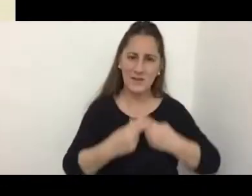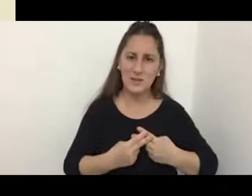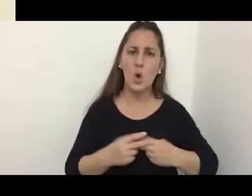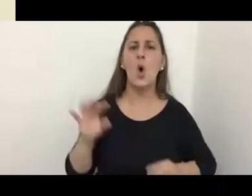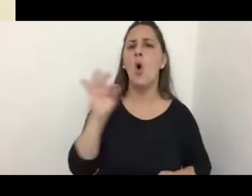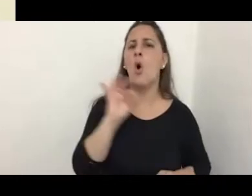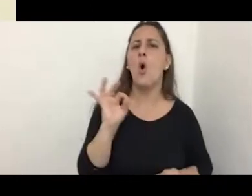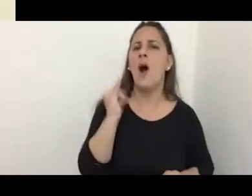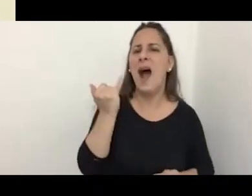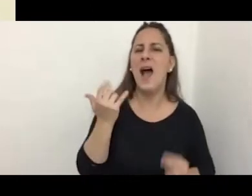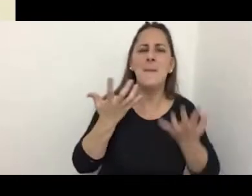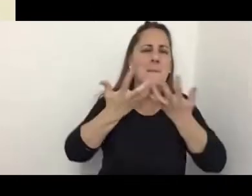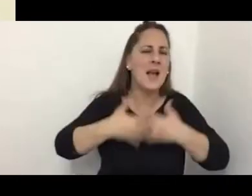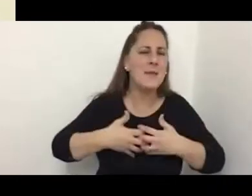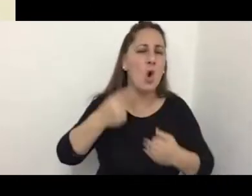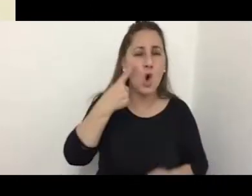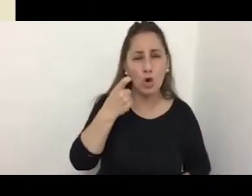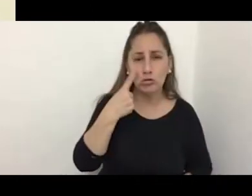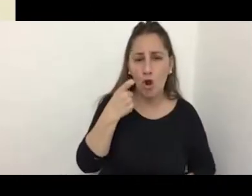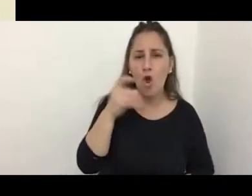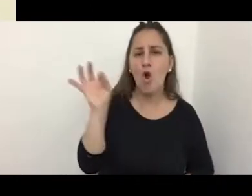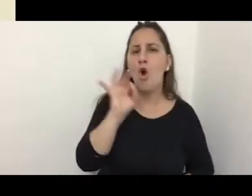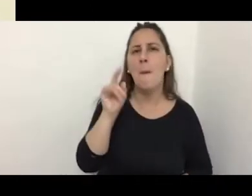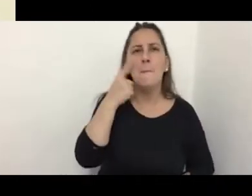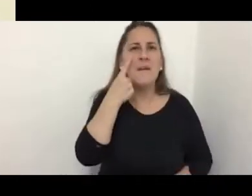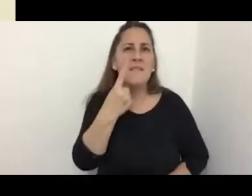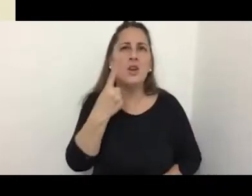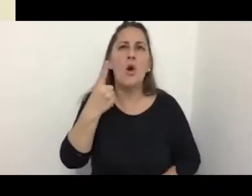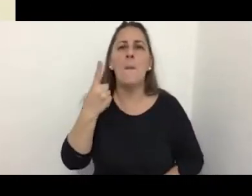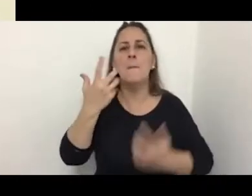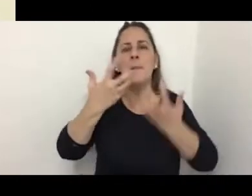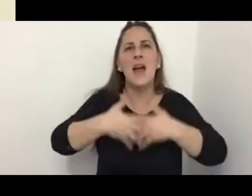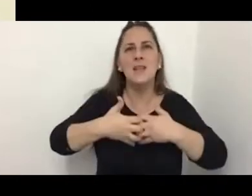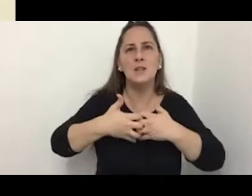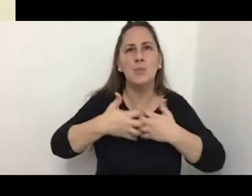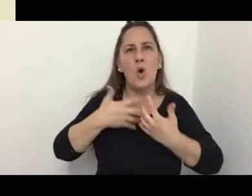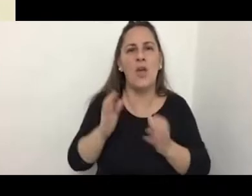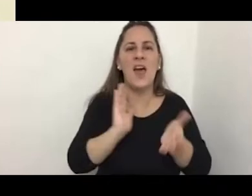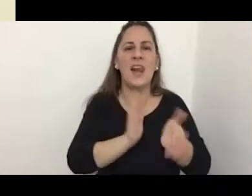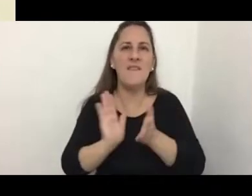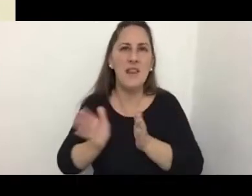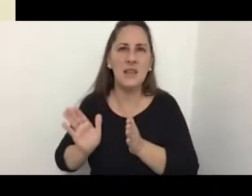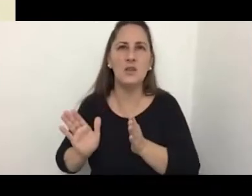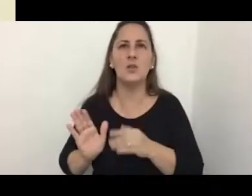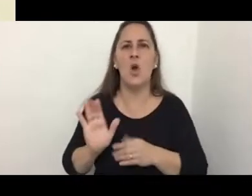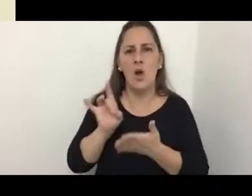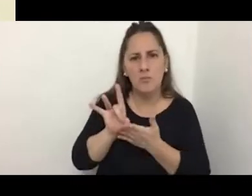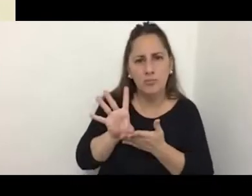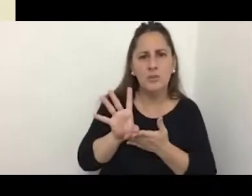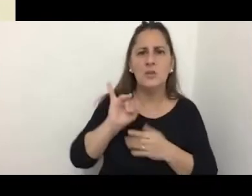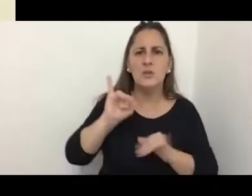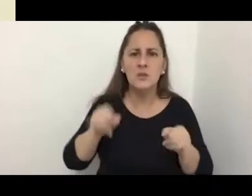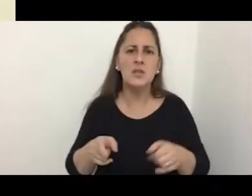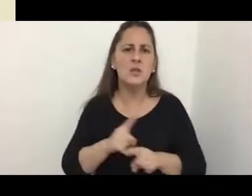algún mecanismo de control? ¿O veo si hay mecanismos de rehabilitación? ¿Lo he hecho directamente? ¿No lo he hecho? Miren todo lo que hay para